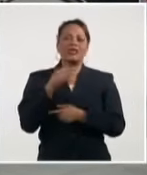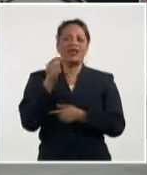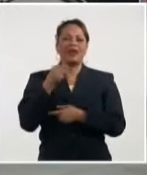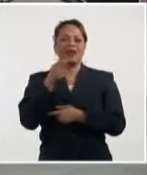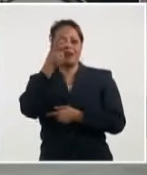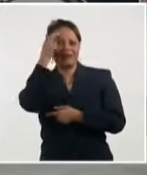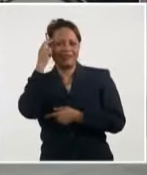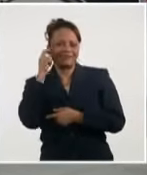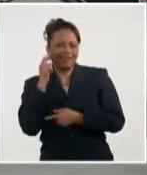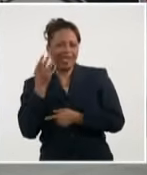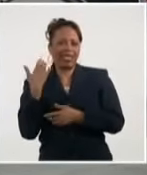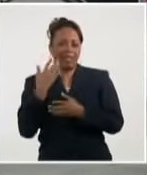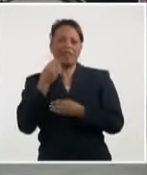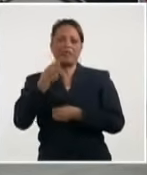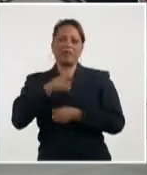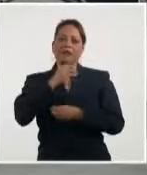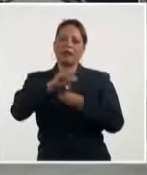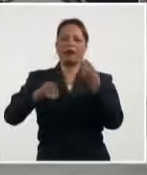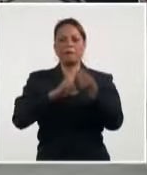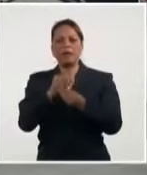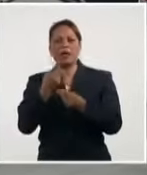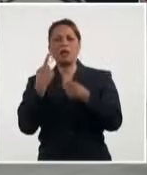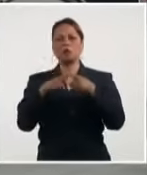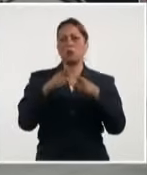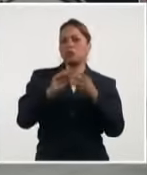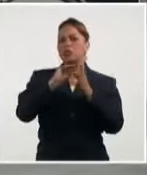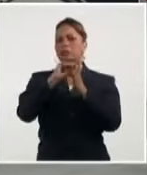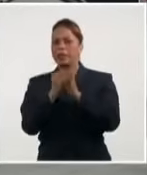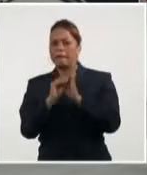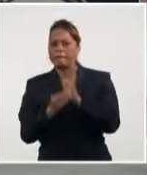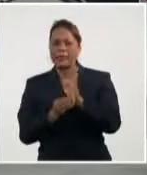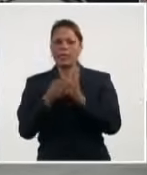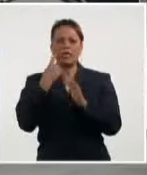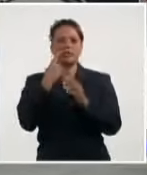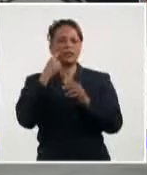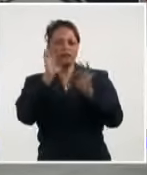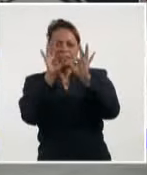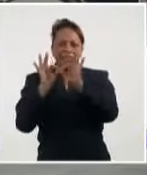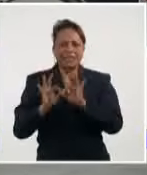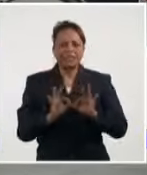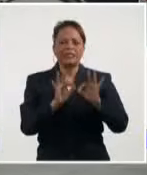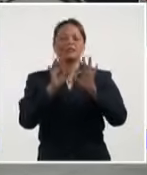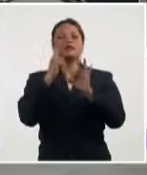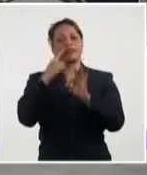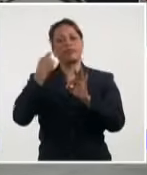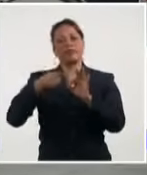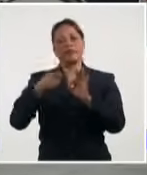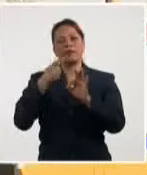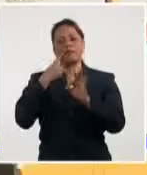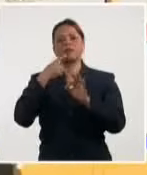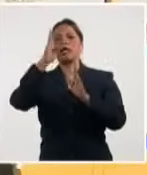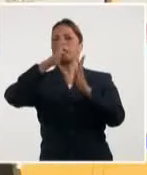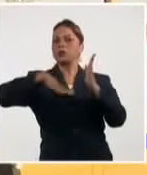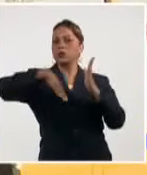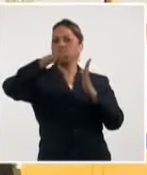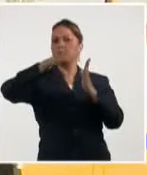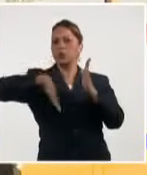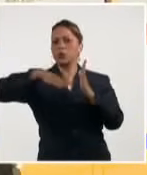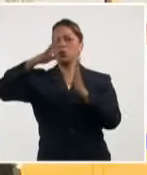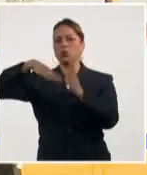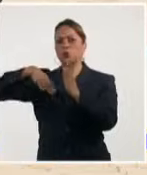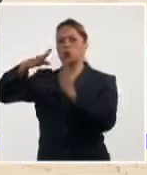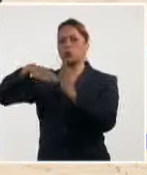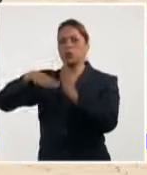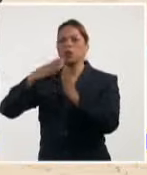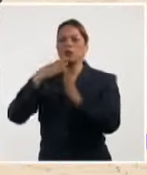Si alguna batería que está un poco vieja, hay que cambiarla. Y también hay que pintarla con el logotipo y